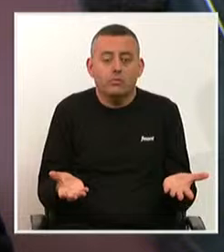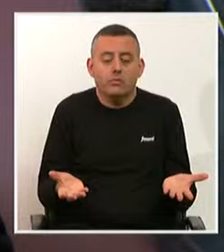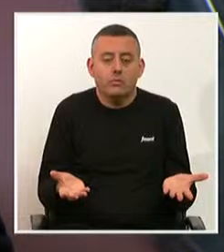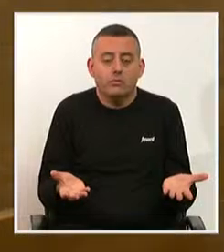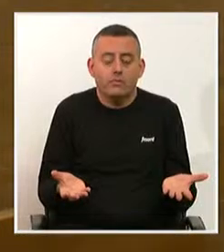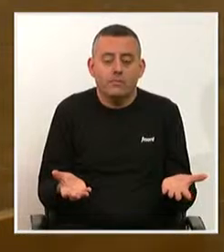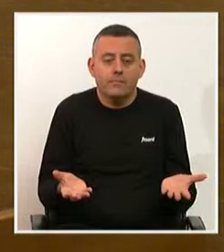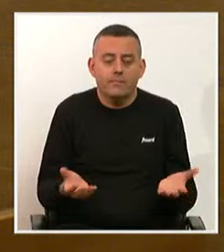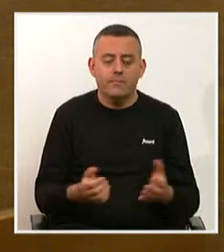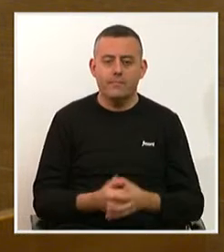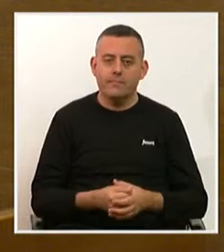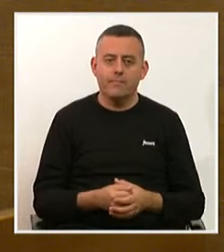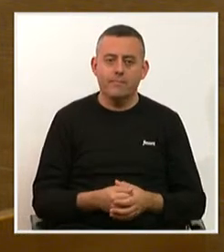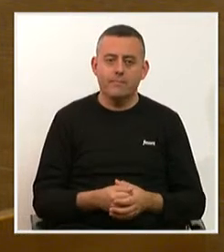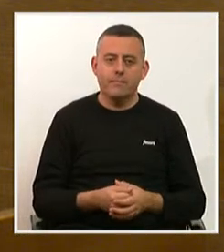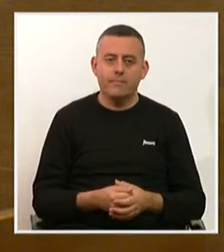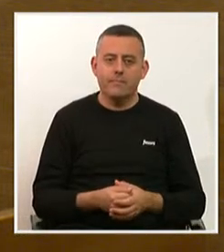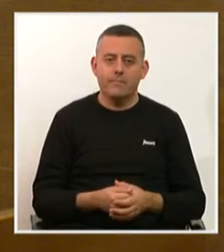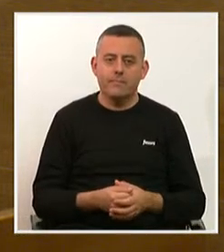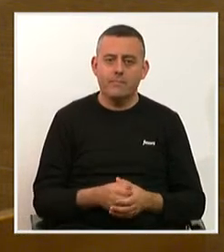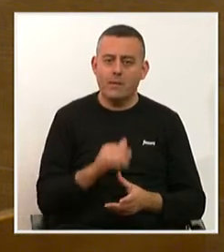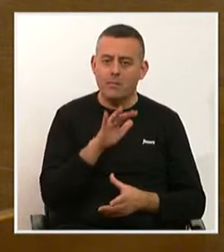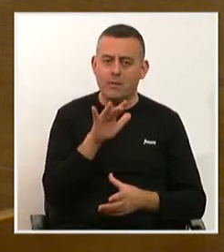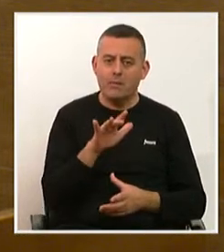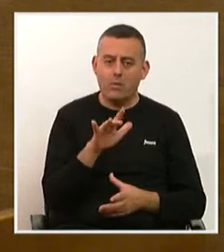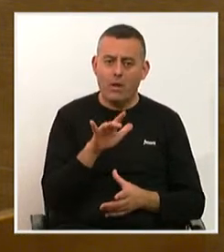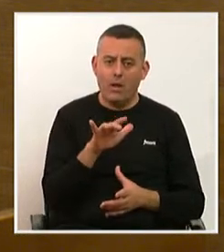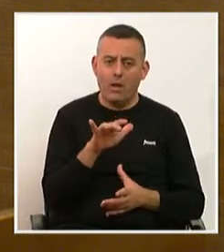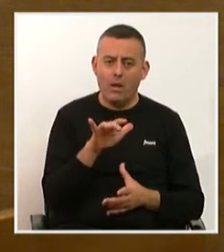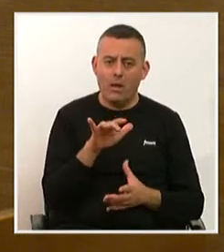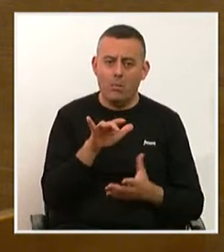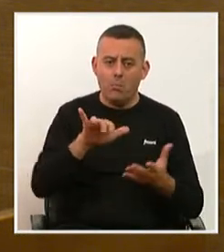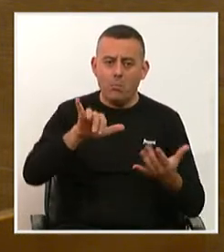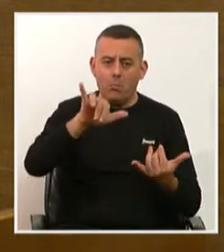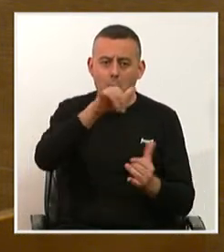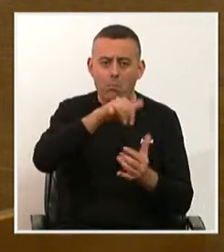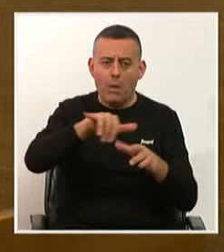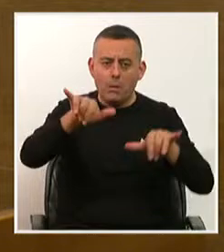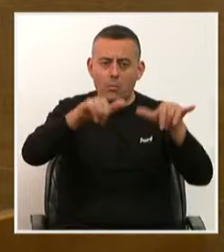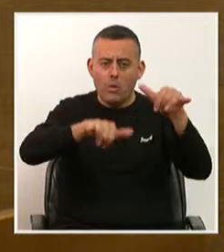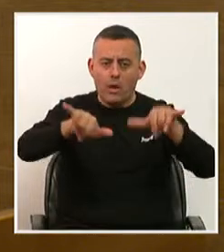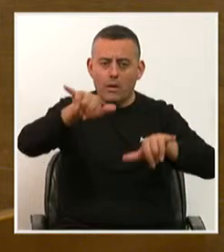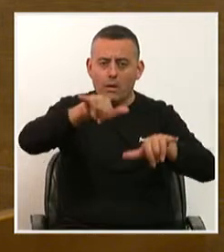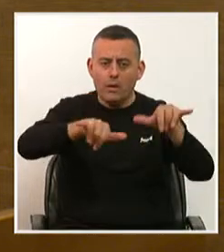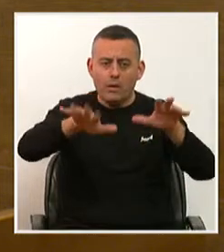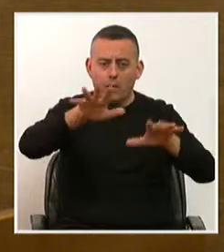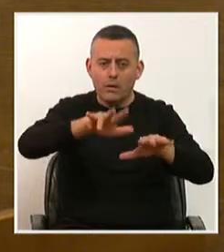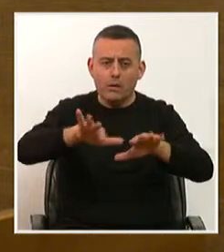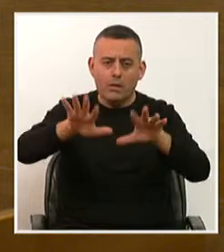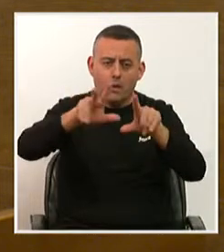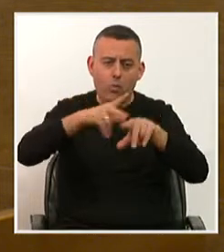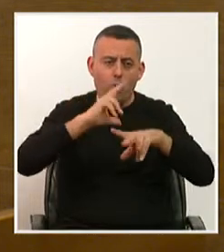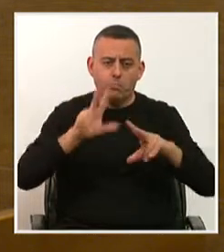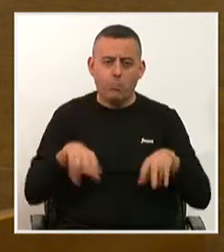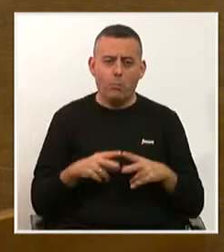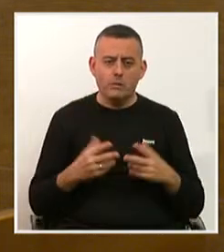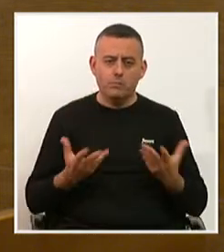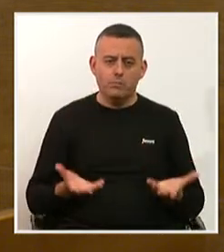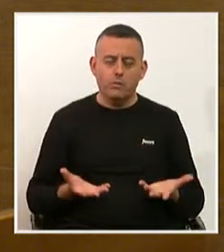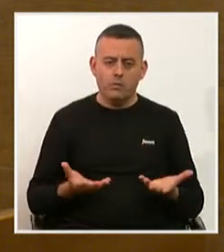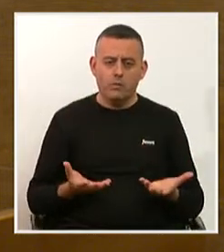que es Di manipular es Di populisme antes de entrar